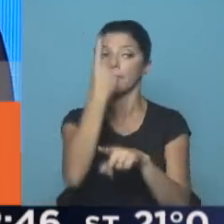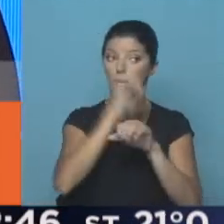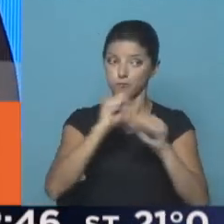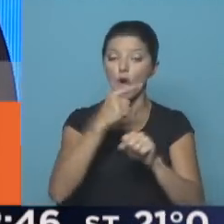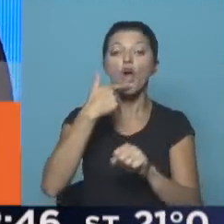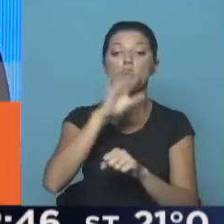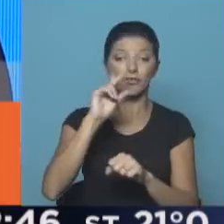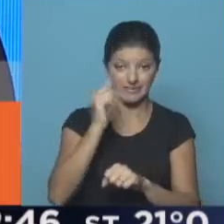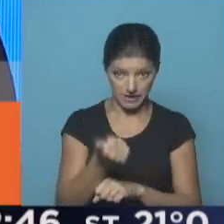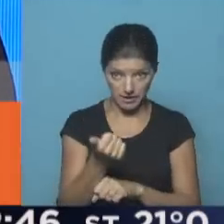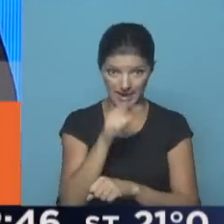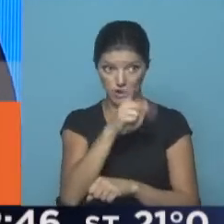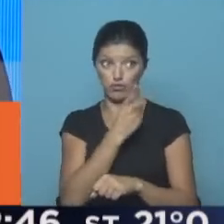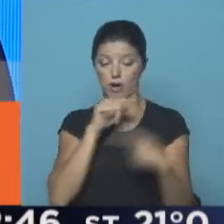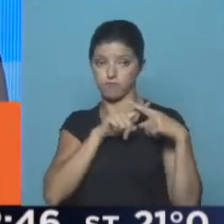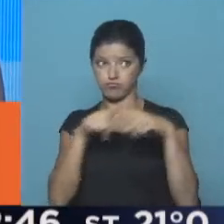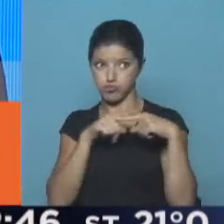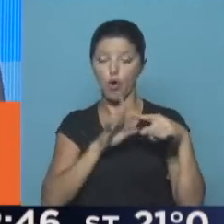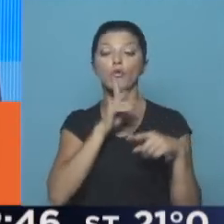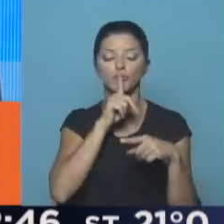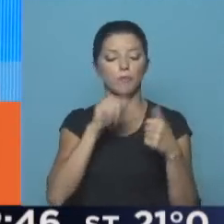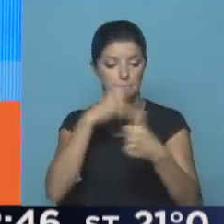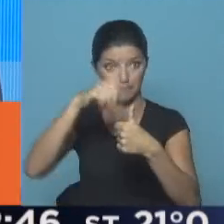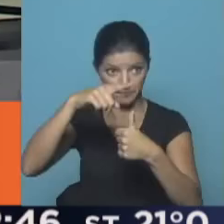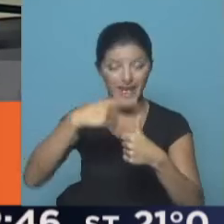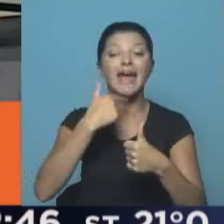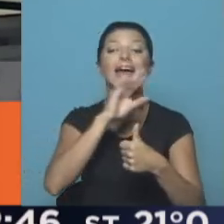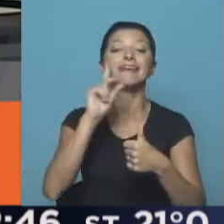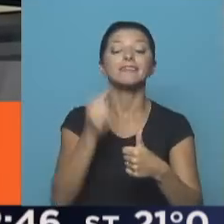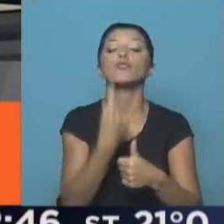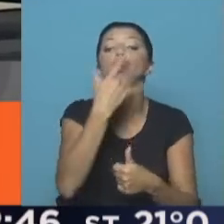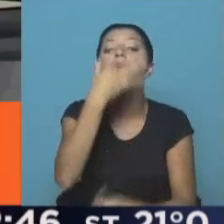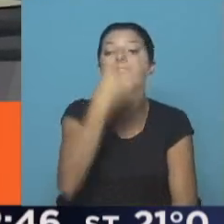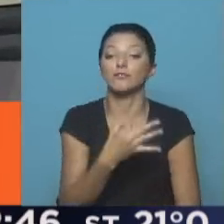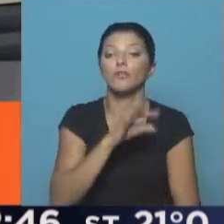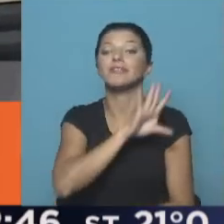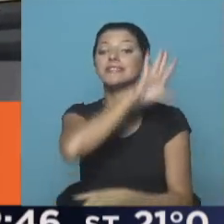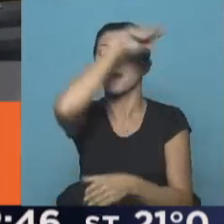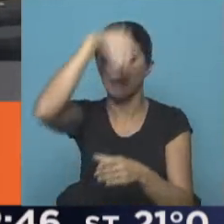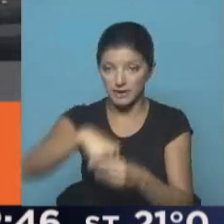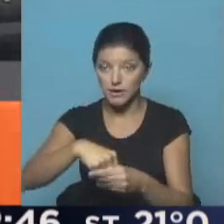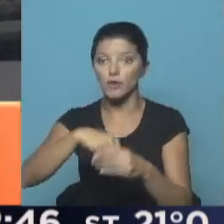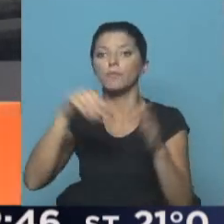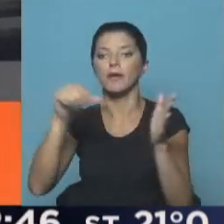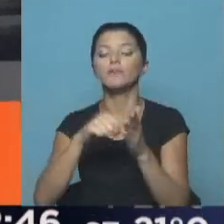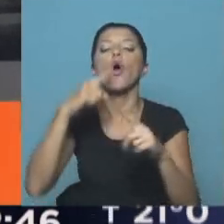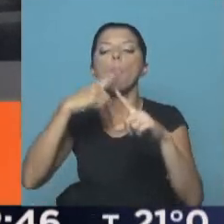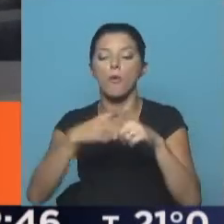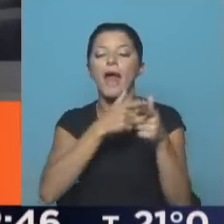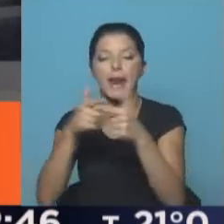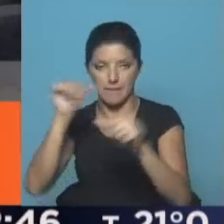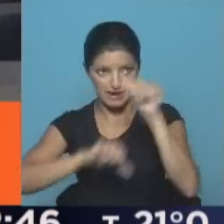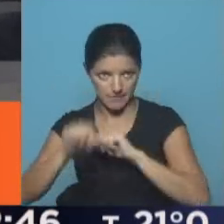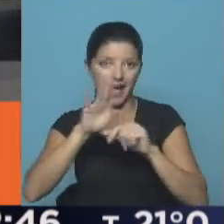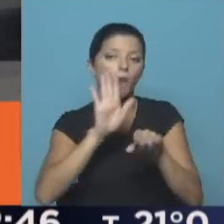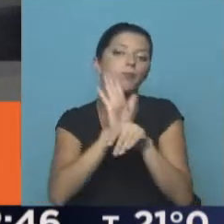con Rusia en particular, es que en el caso de Siria es una decisión unilateral de intervenir en un país por el uso de armas químicas, esa fue la